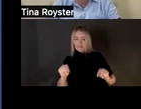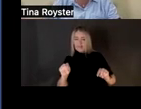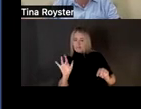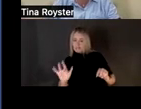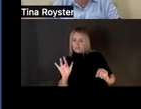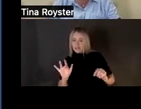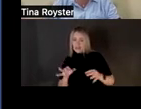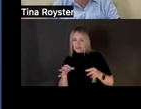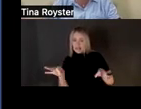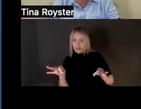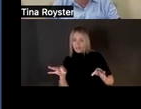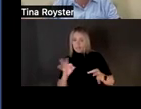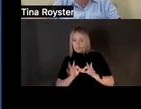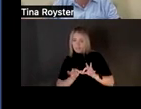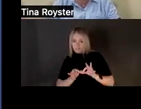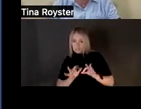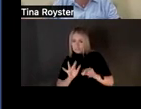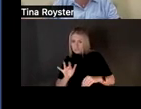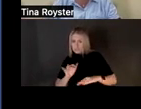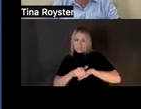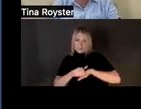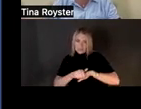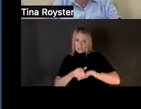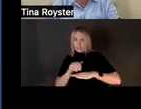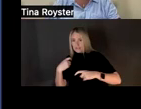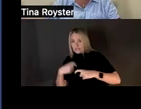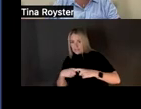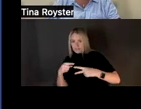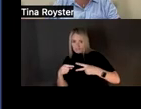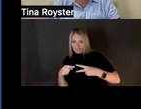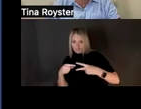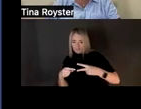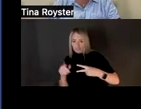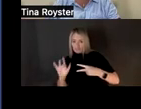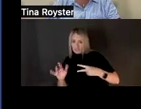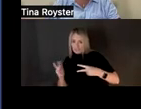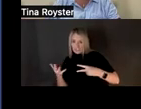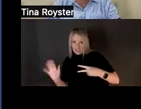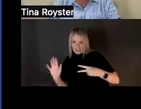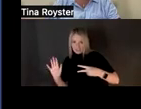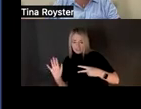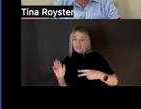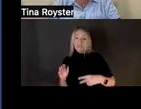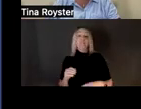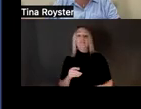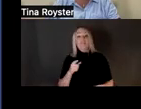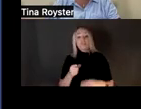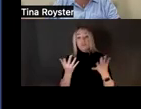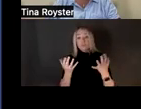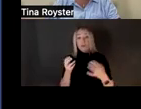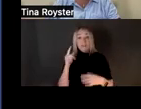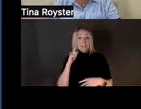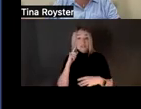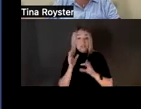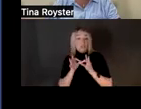language interpretation, then choose English or Spanish and click Done. If you wish to hear only the interpreter and not the